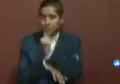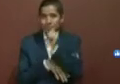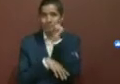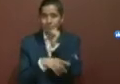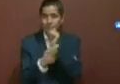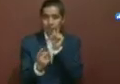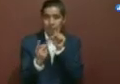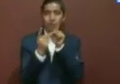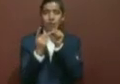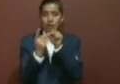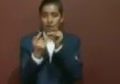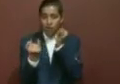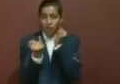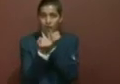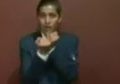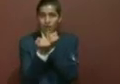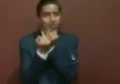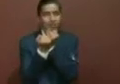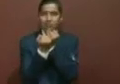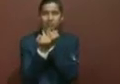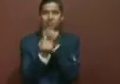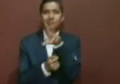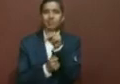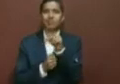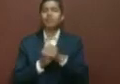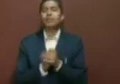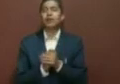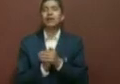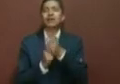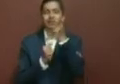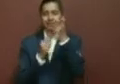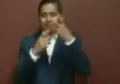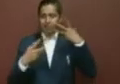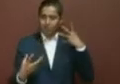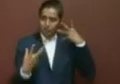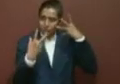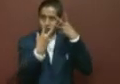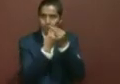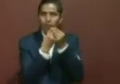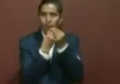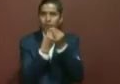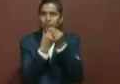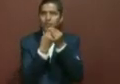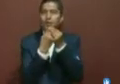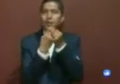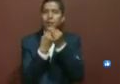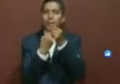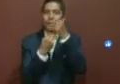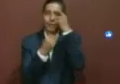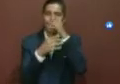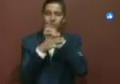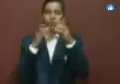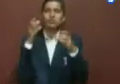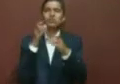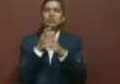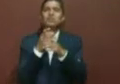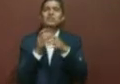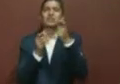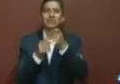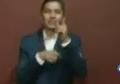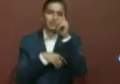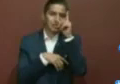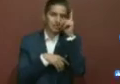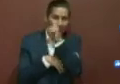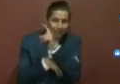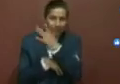corresponden con la realidad. Toman. Yo he tratado de hacer un recuento lo más objetivo posible de las cosas, las